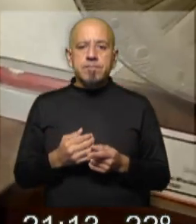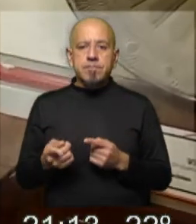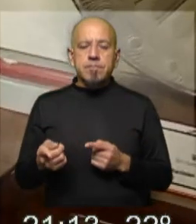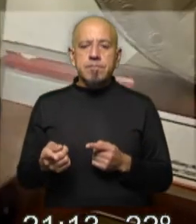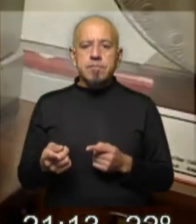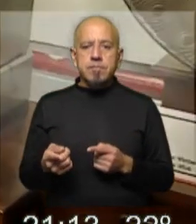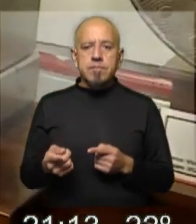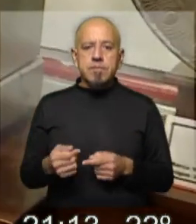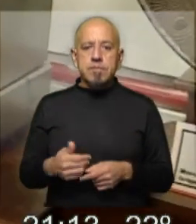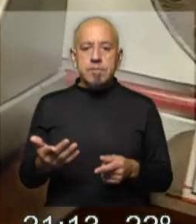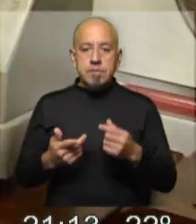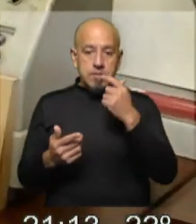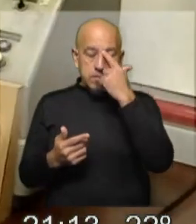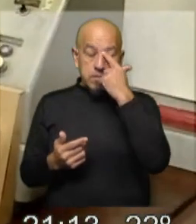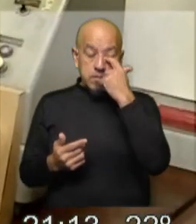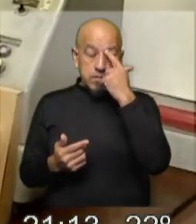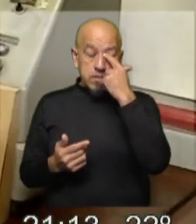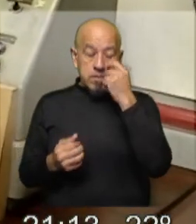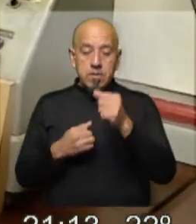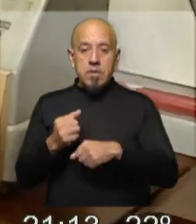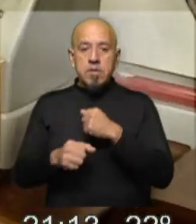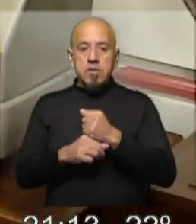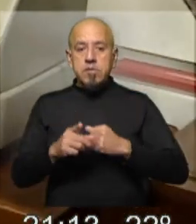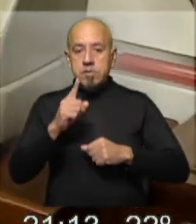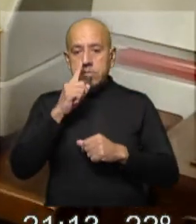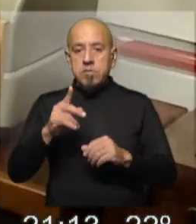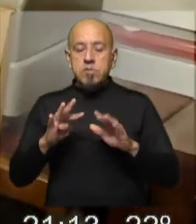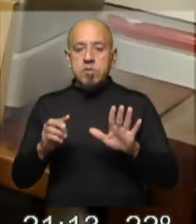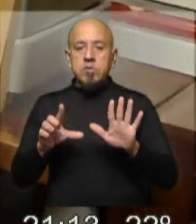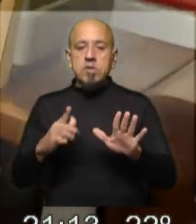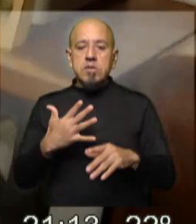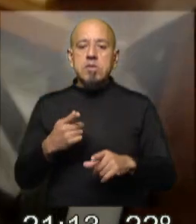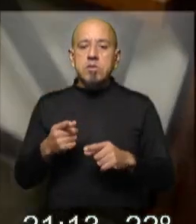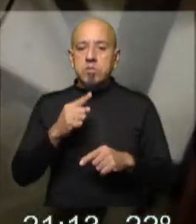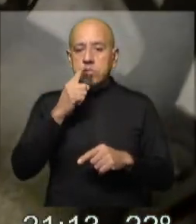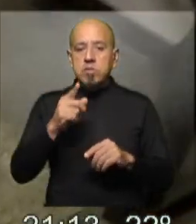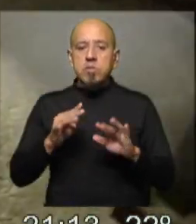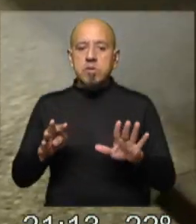el que está actualmente. En el año 75,